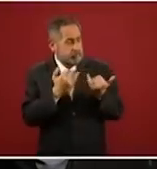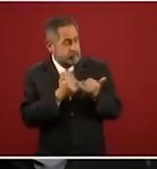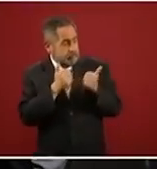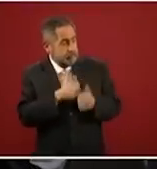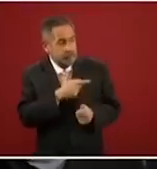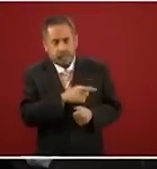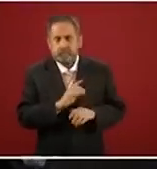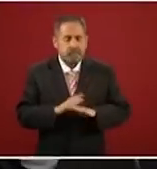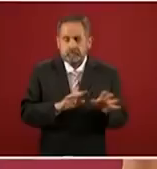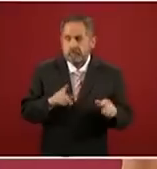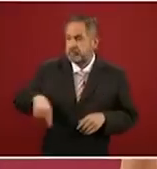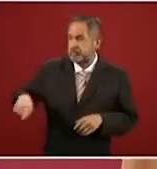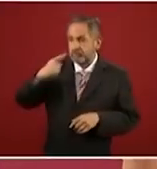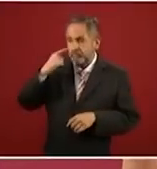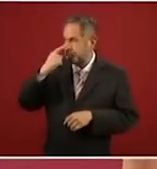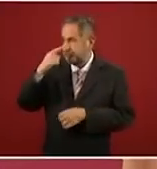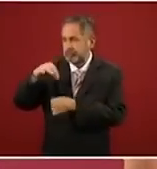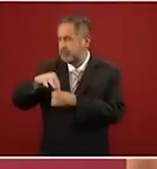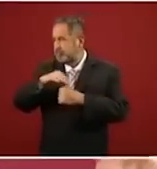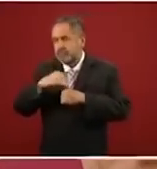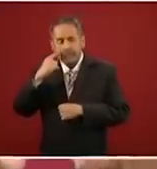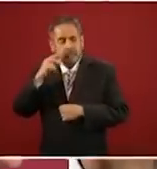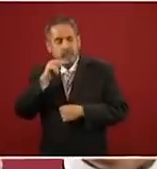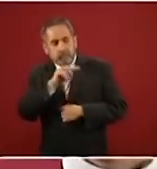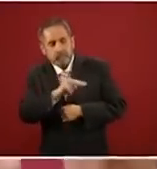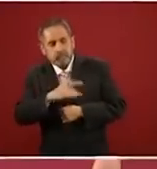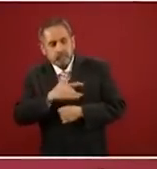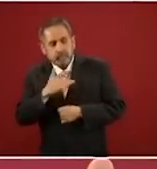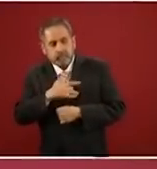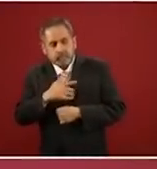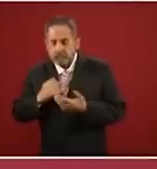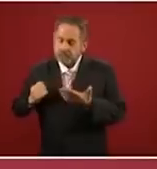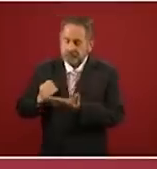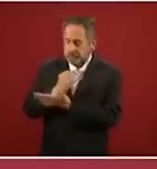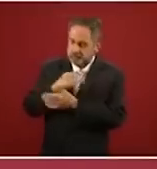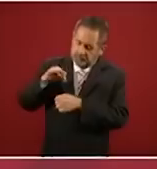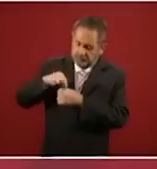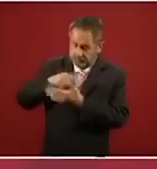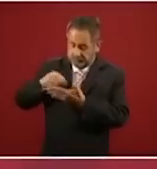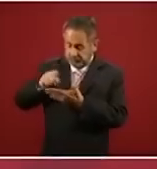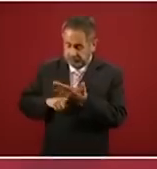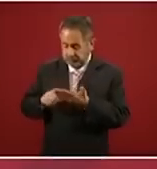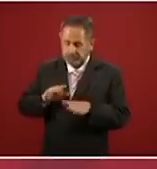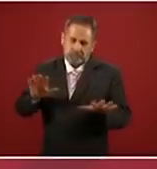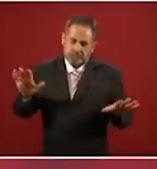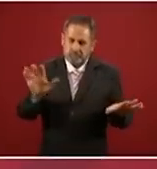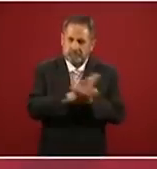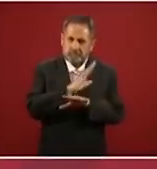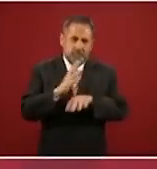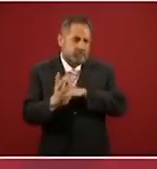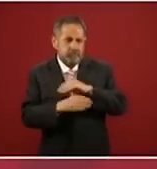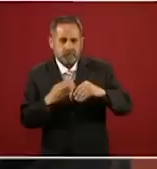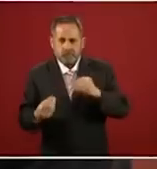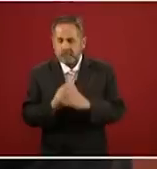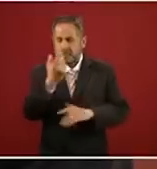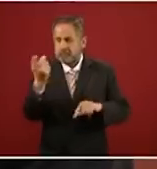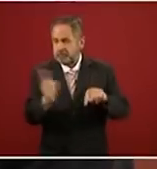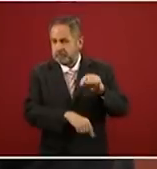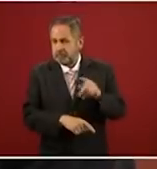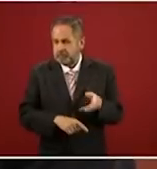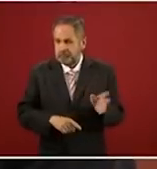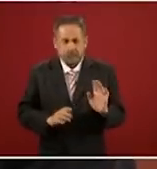la gente los trabajadores éste deciden renovar removerlos